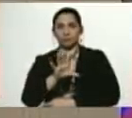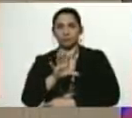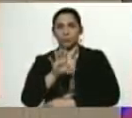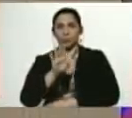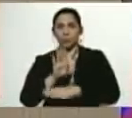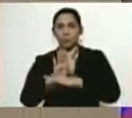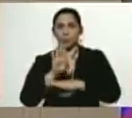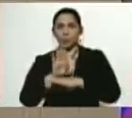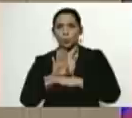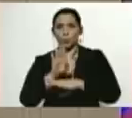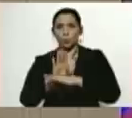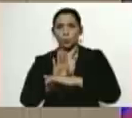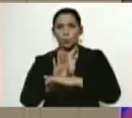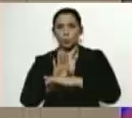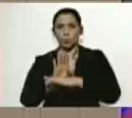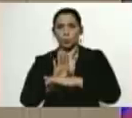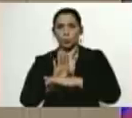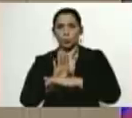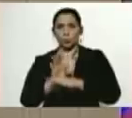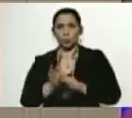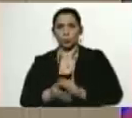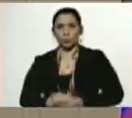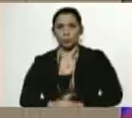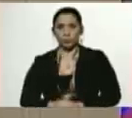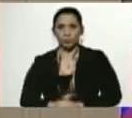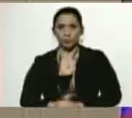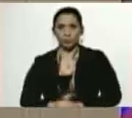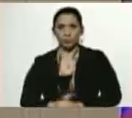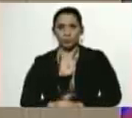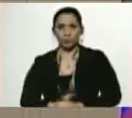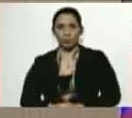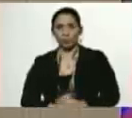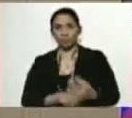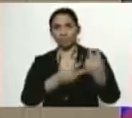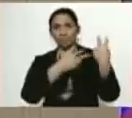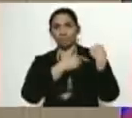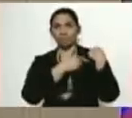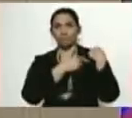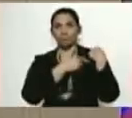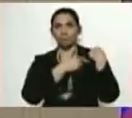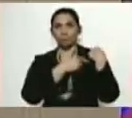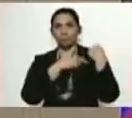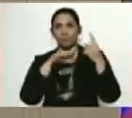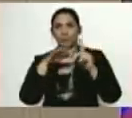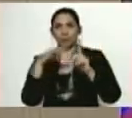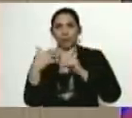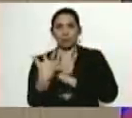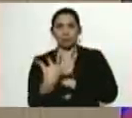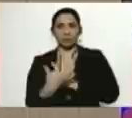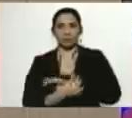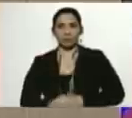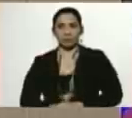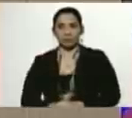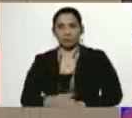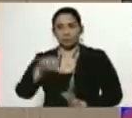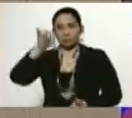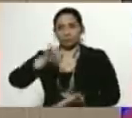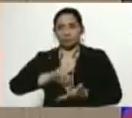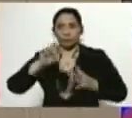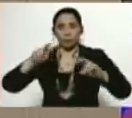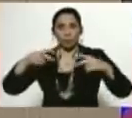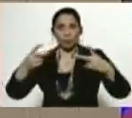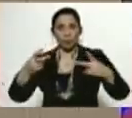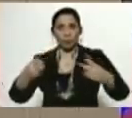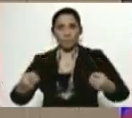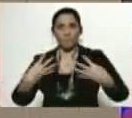cuidado, somos una isla de responsabilidad rodeados del epicentro nuevo de